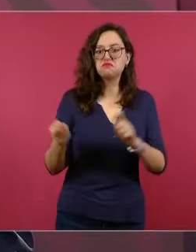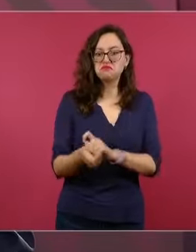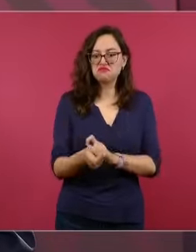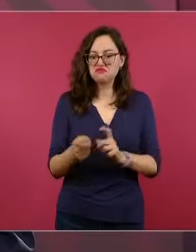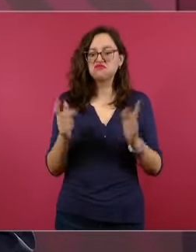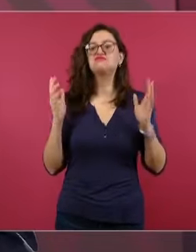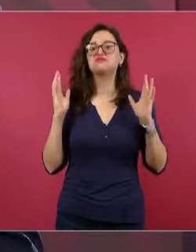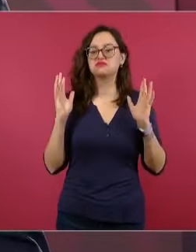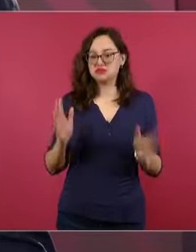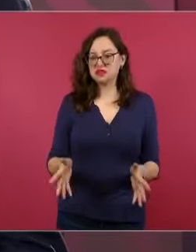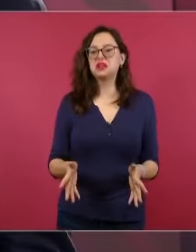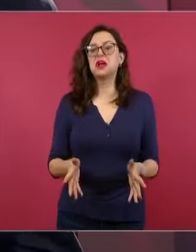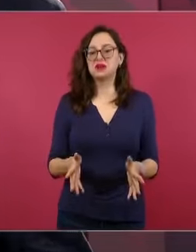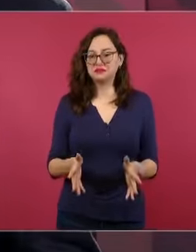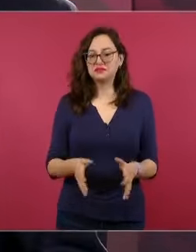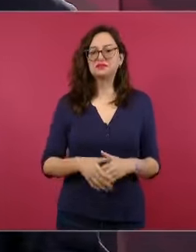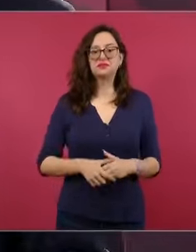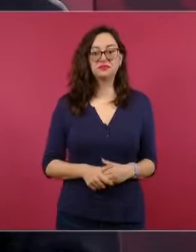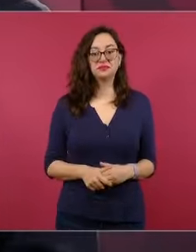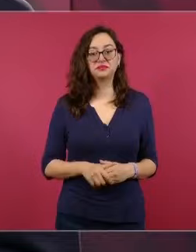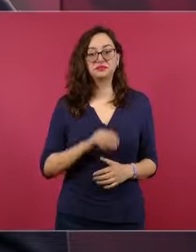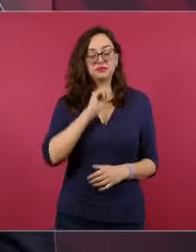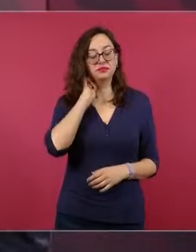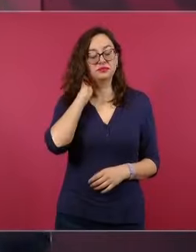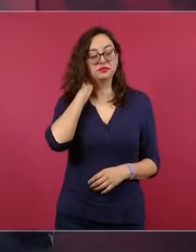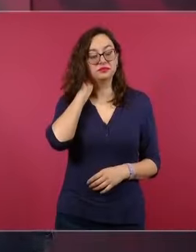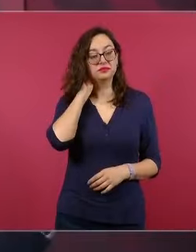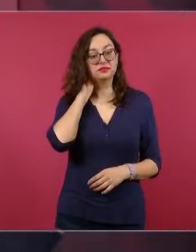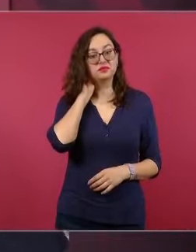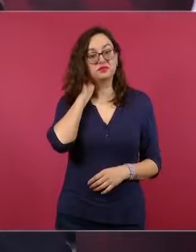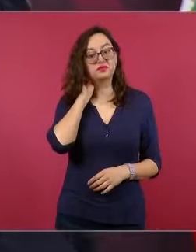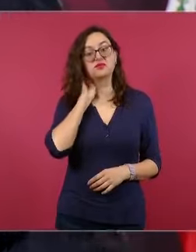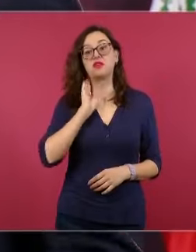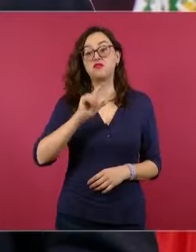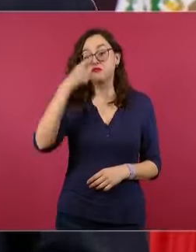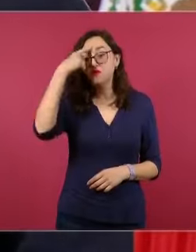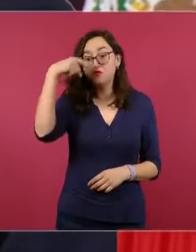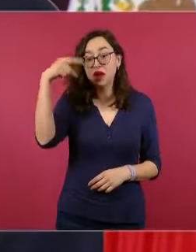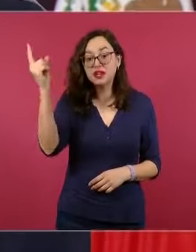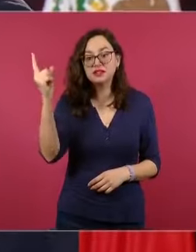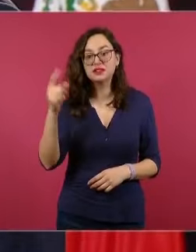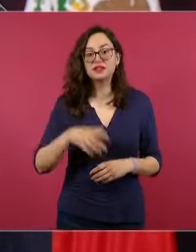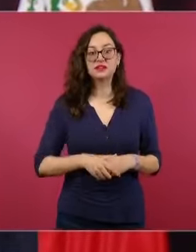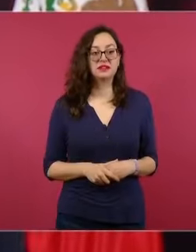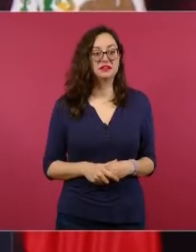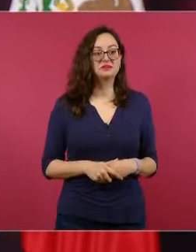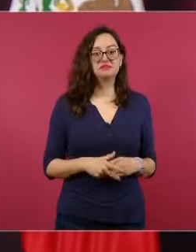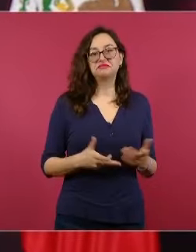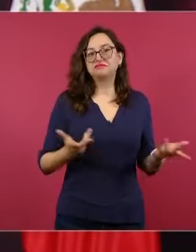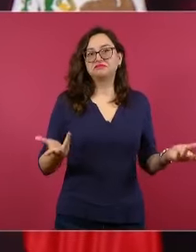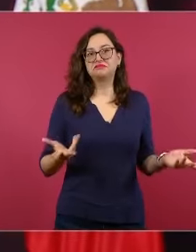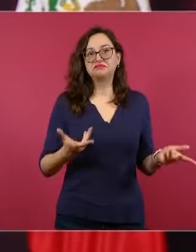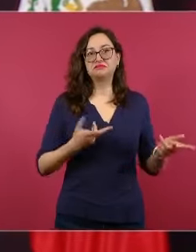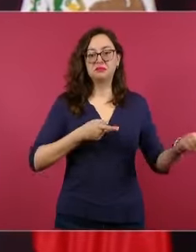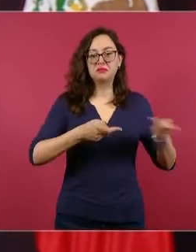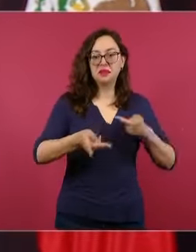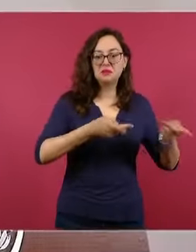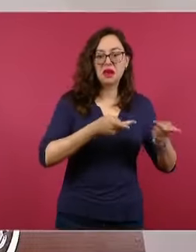complejo no son guajolotas ni eh tamales de chipilín